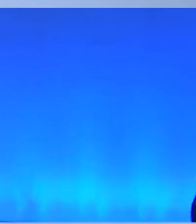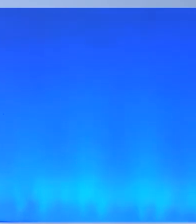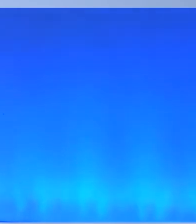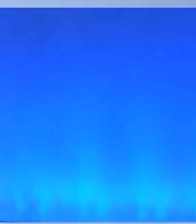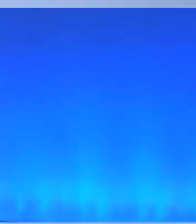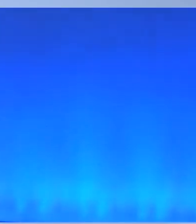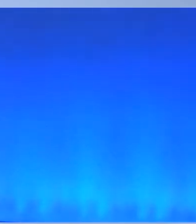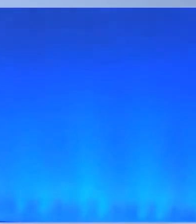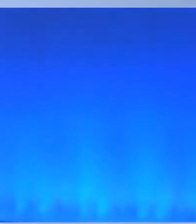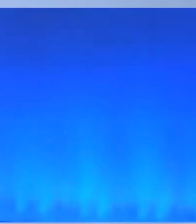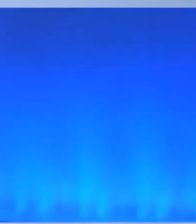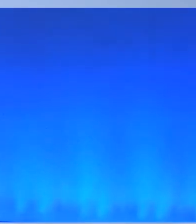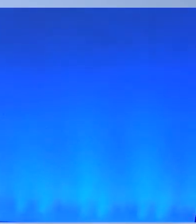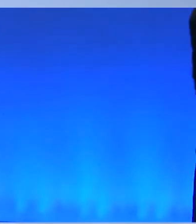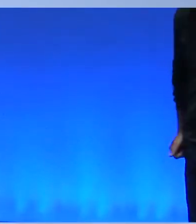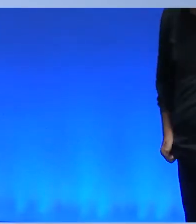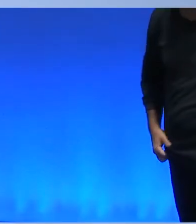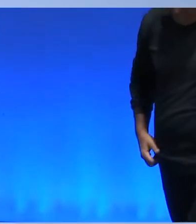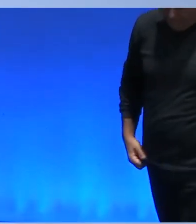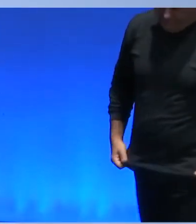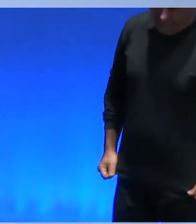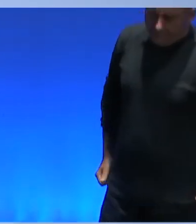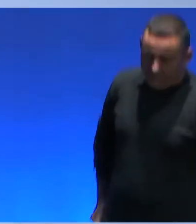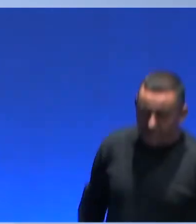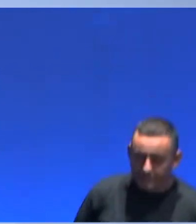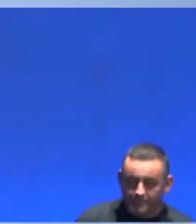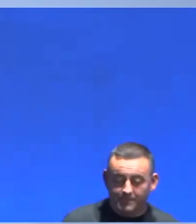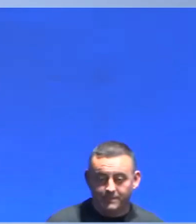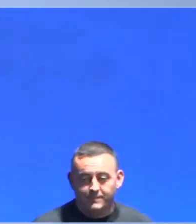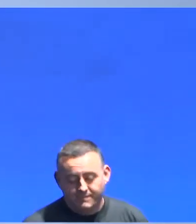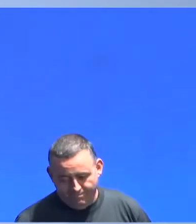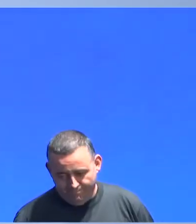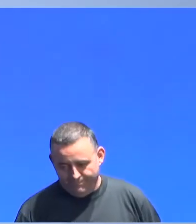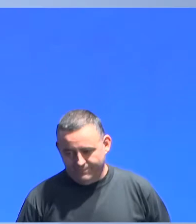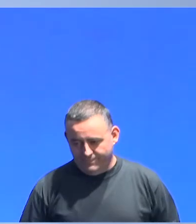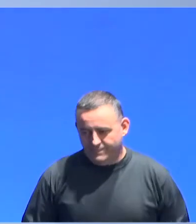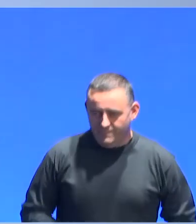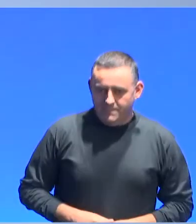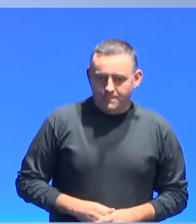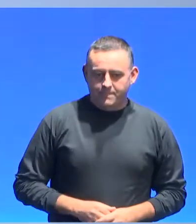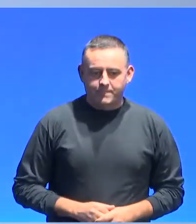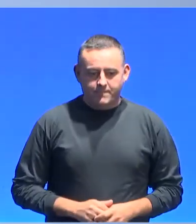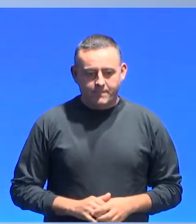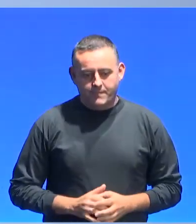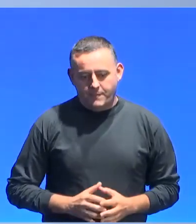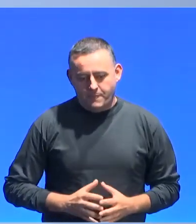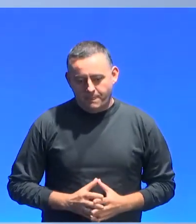necesidad. Aquí es posible que sea una oportunidad.